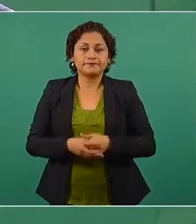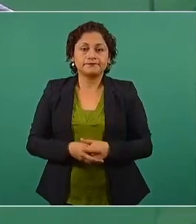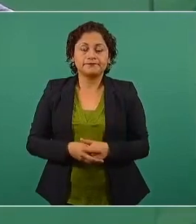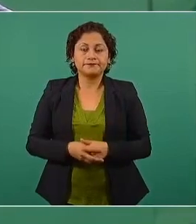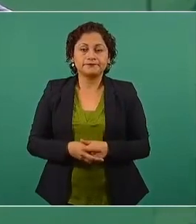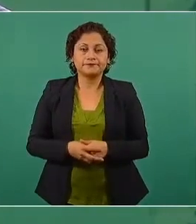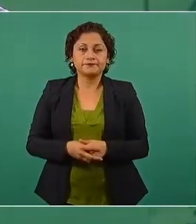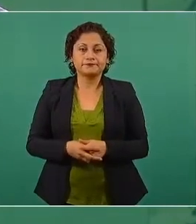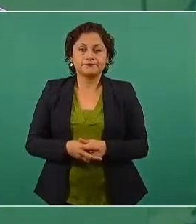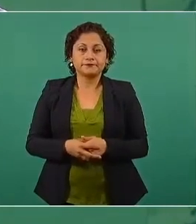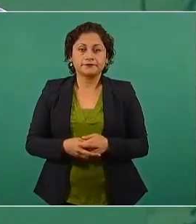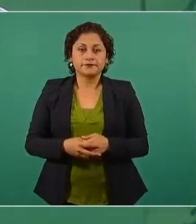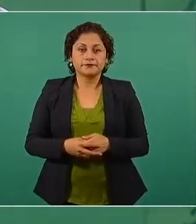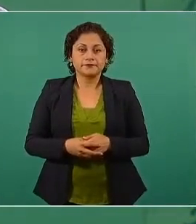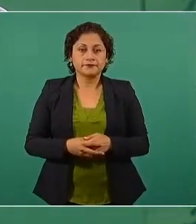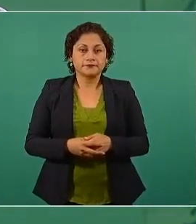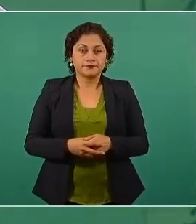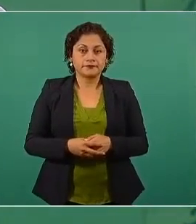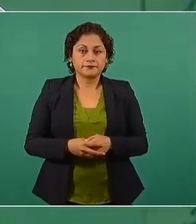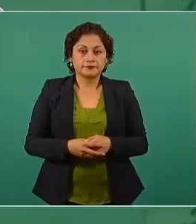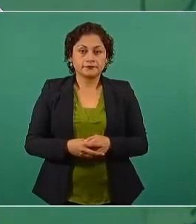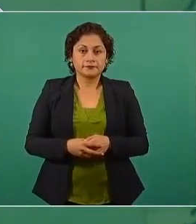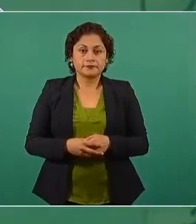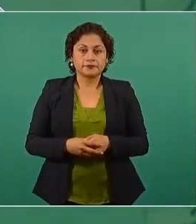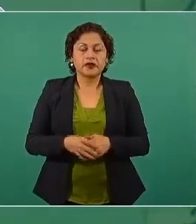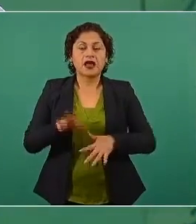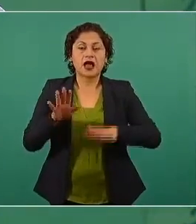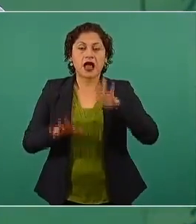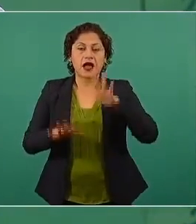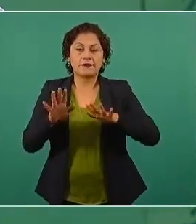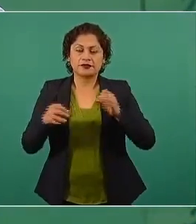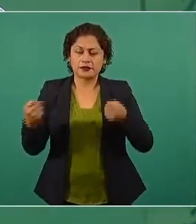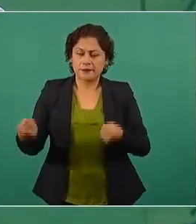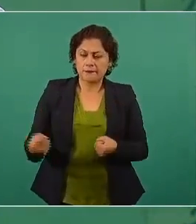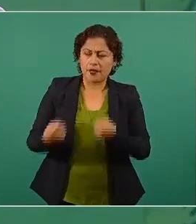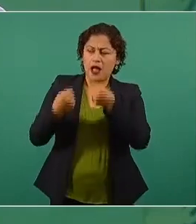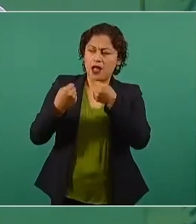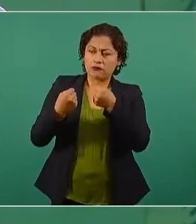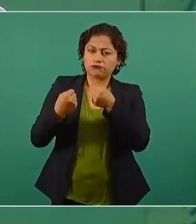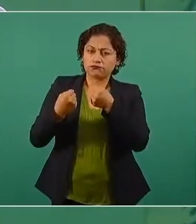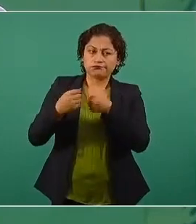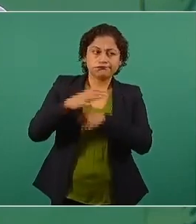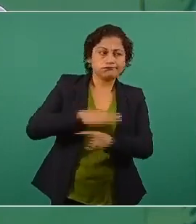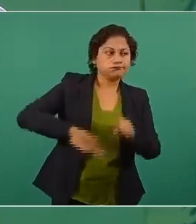se opta por infundir miedo